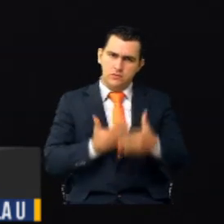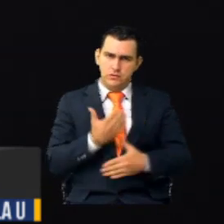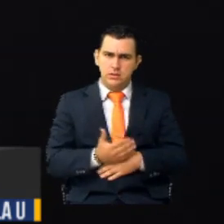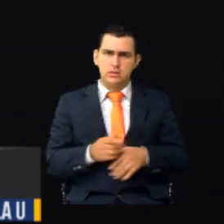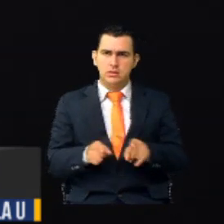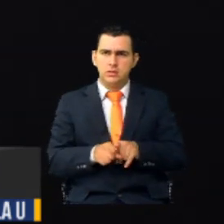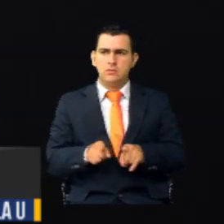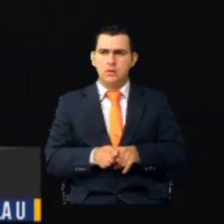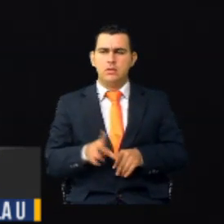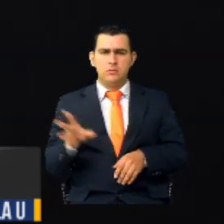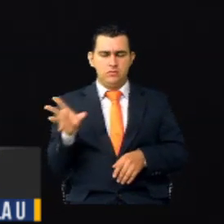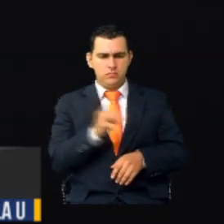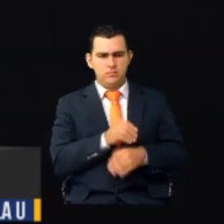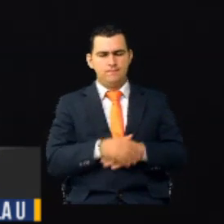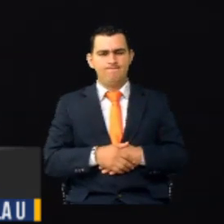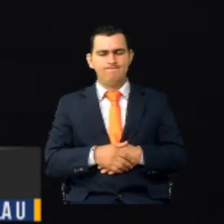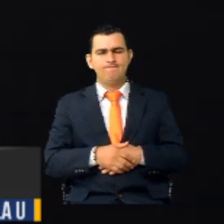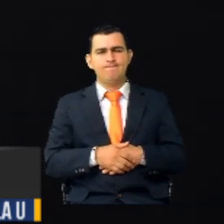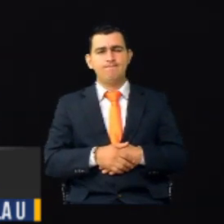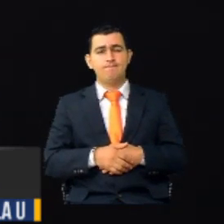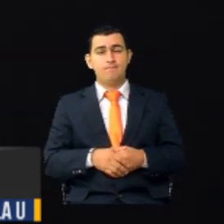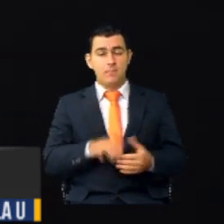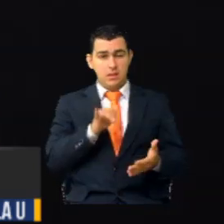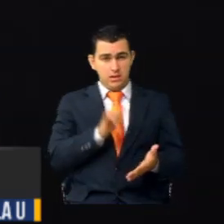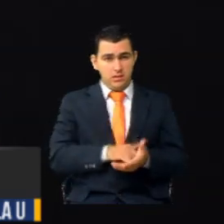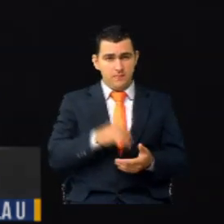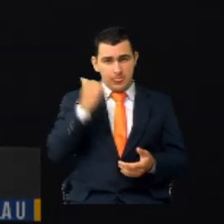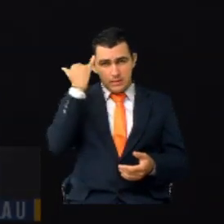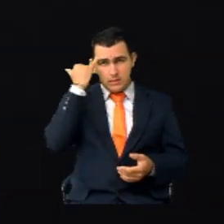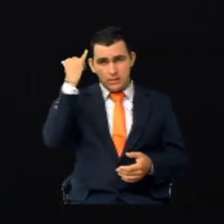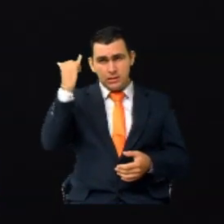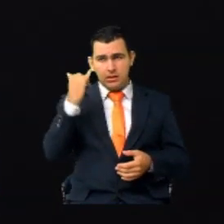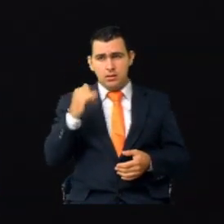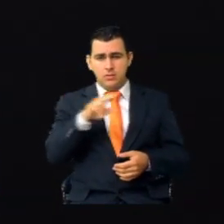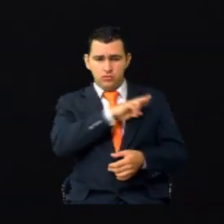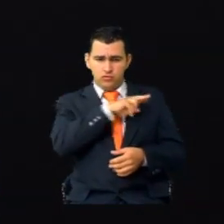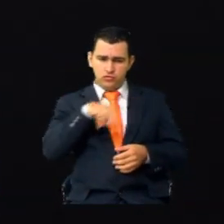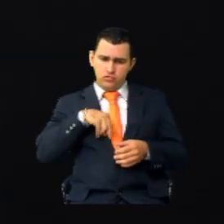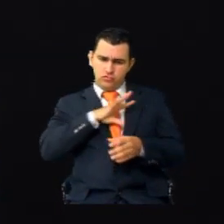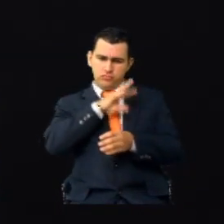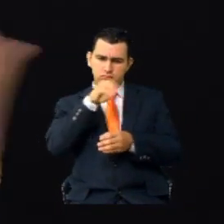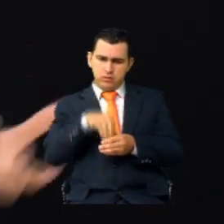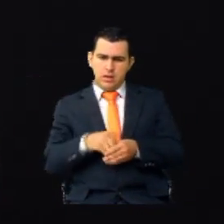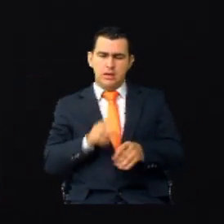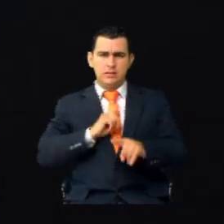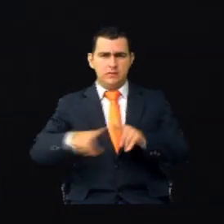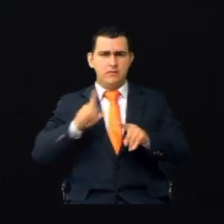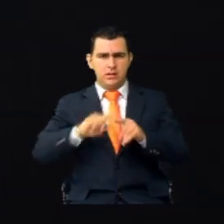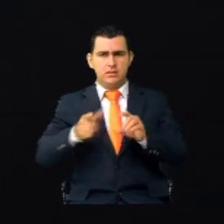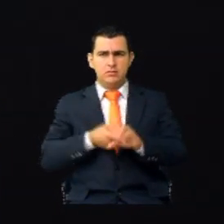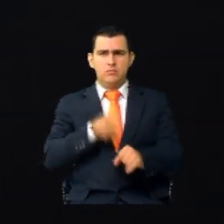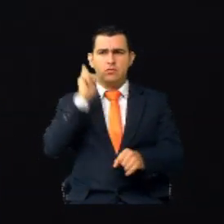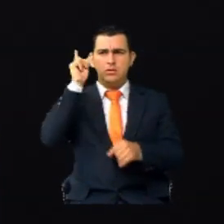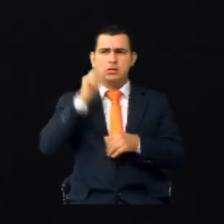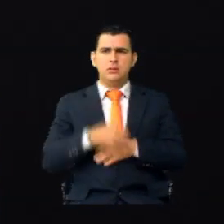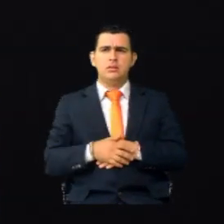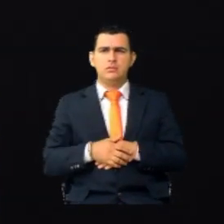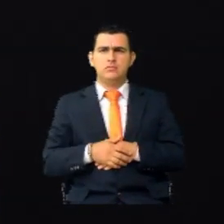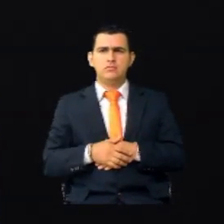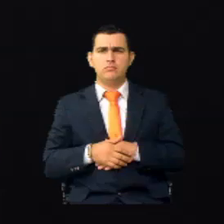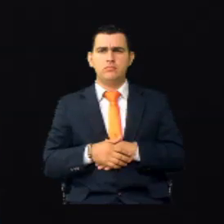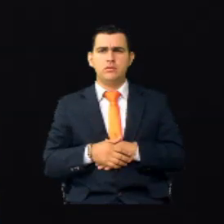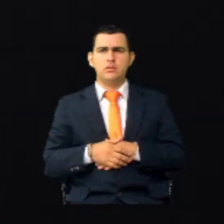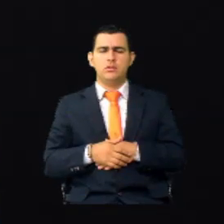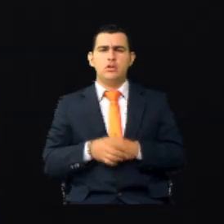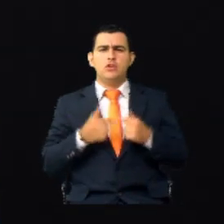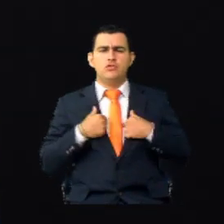pujante y próspera. En ese orden de ideas, estar en los escenarios políticos, esos escenarios políticos donde yo realmente me